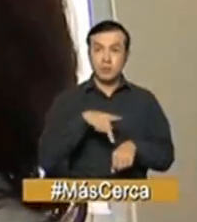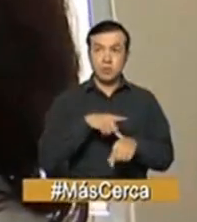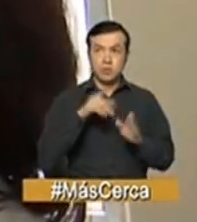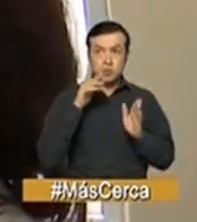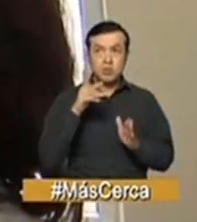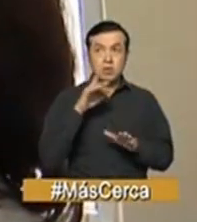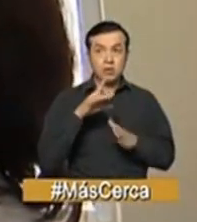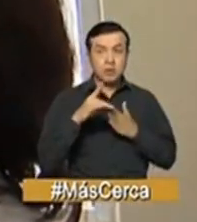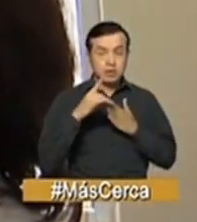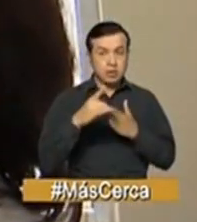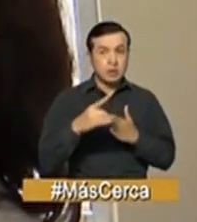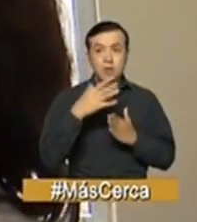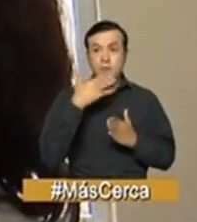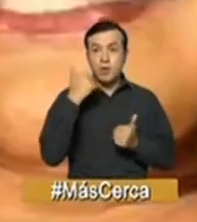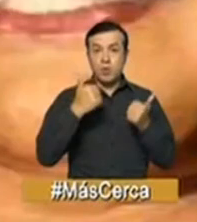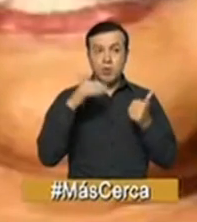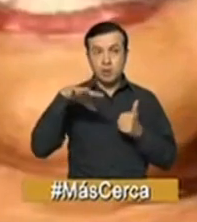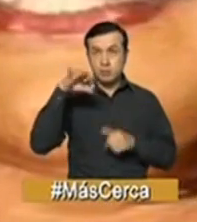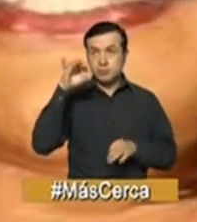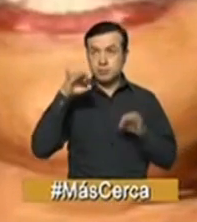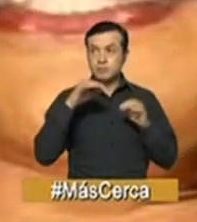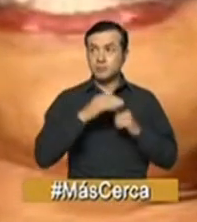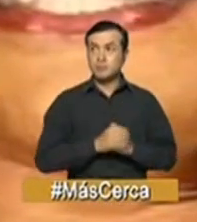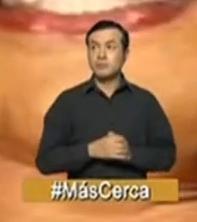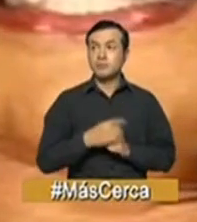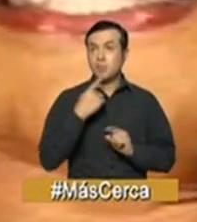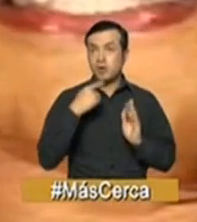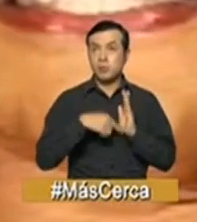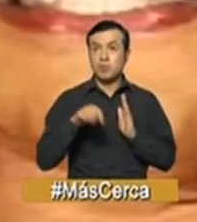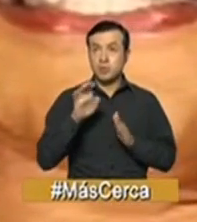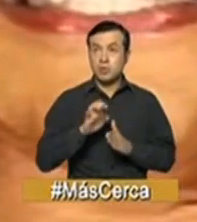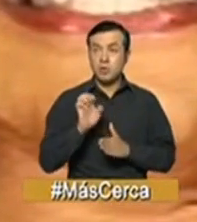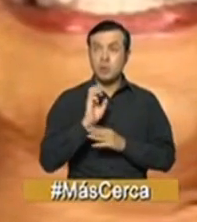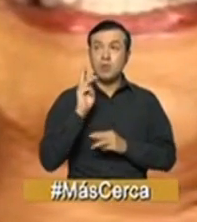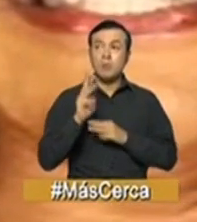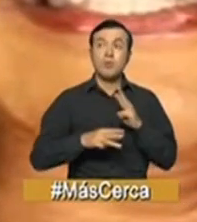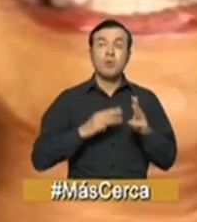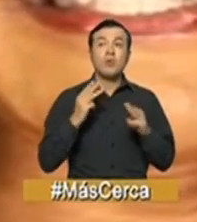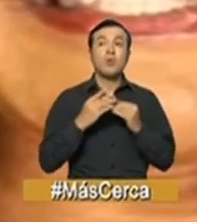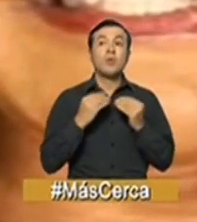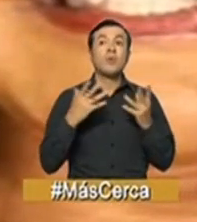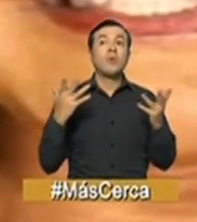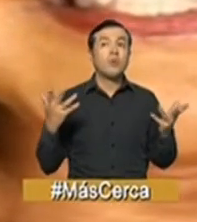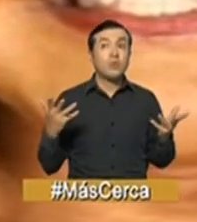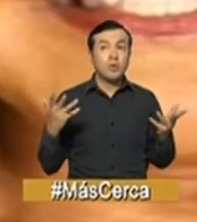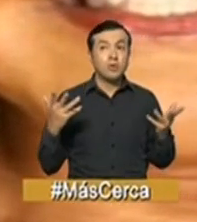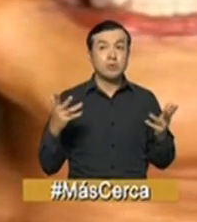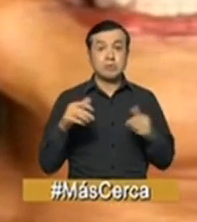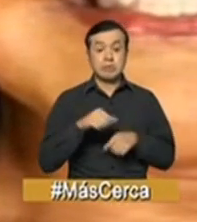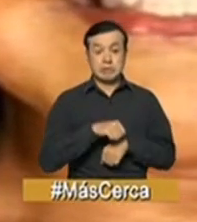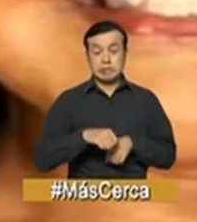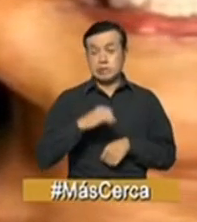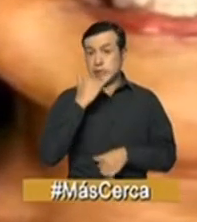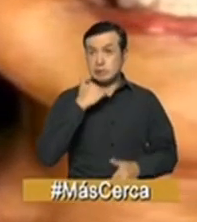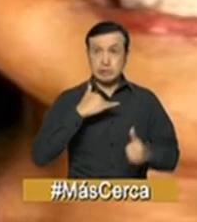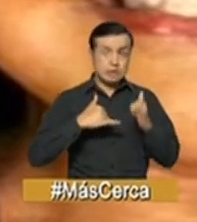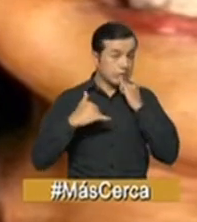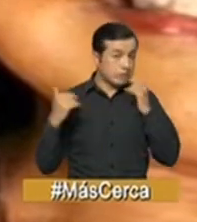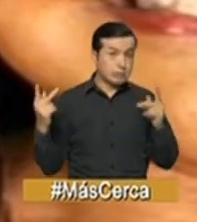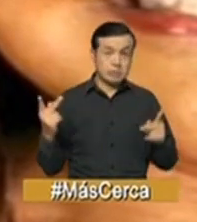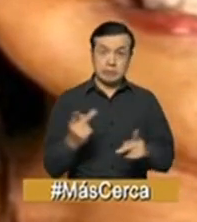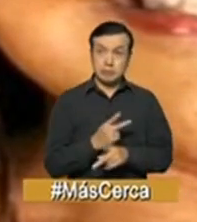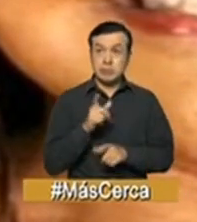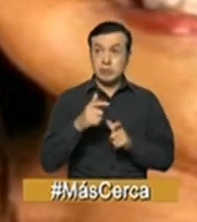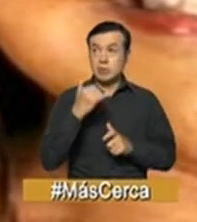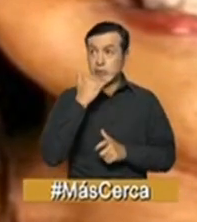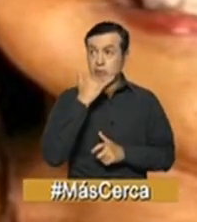le guiarán en la mejor opción. Sin embargo, en nuestro país y en el mundo entero, no son ajenas las malas prácticas por personas que